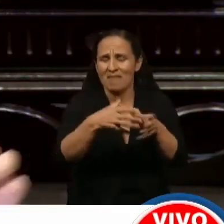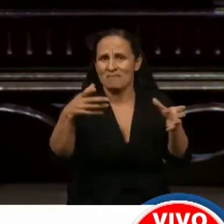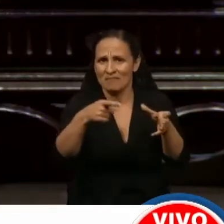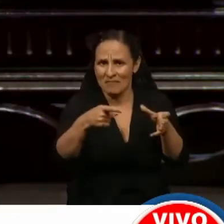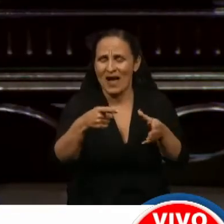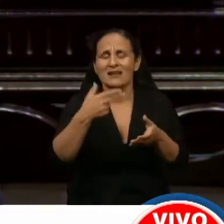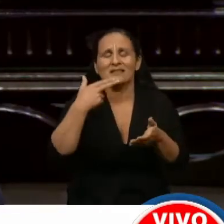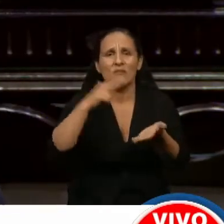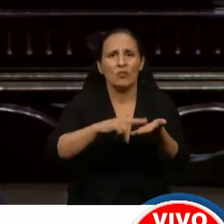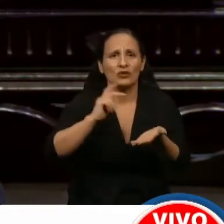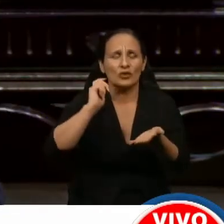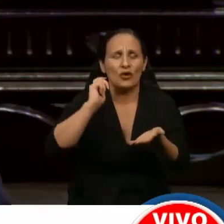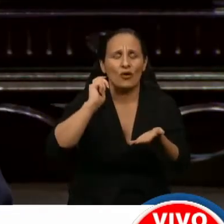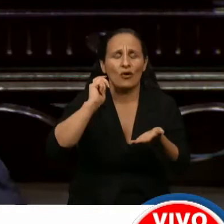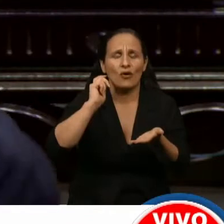argentinos pagando ganancias.